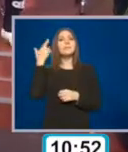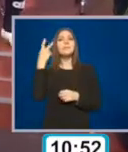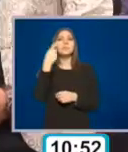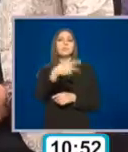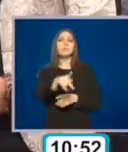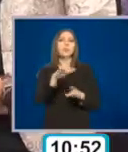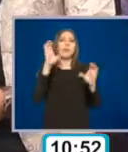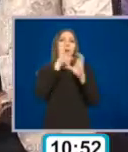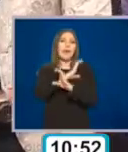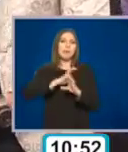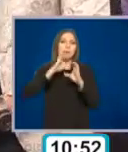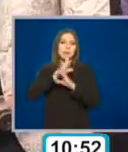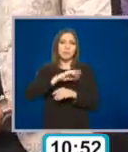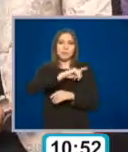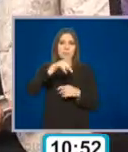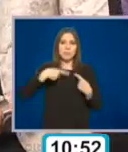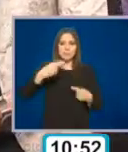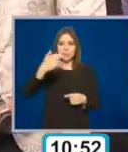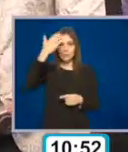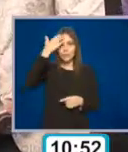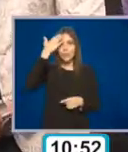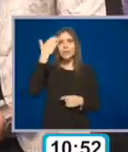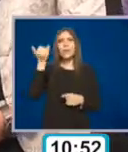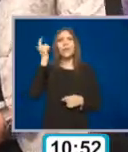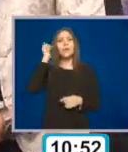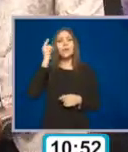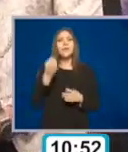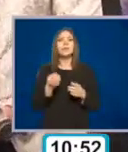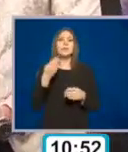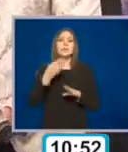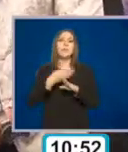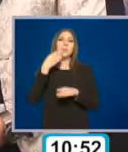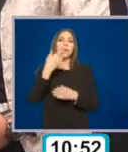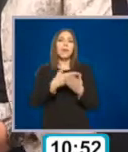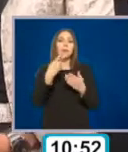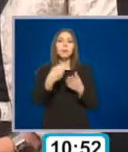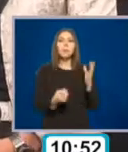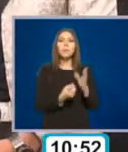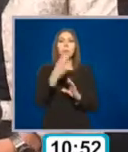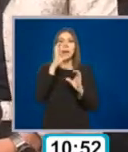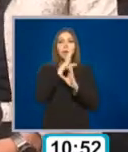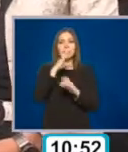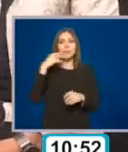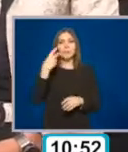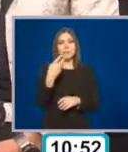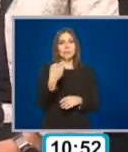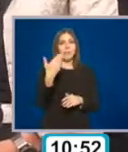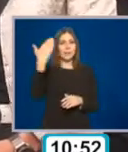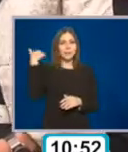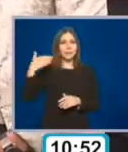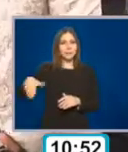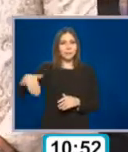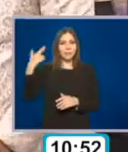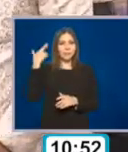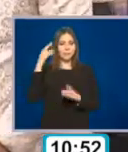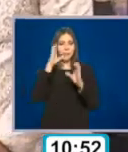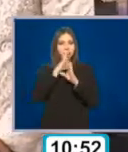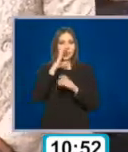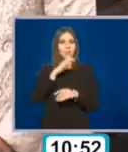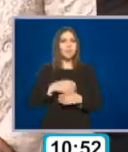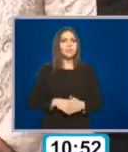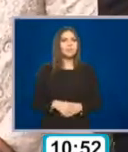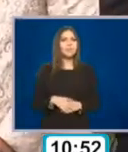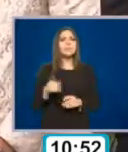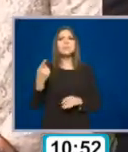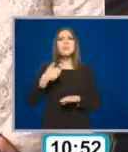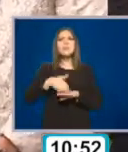música. Espero y les vaya muy bien con este nuevo sencillo que nos cantaron en el intermedio. Y este sencillo que acabamos de escuchar, ¿qué número es?